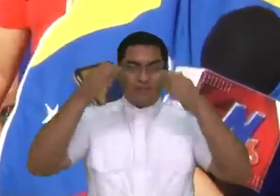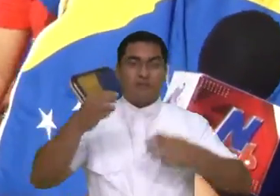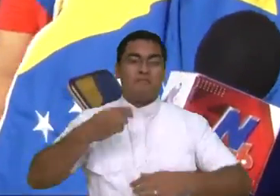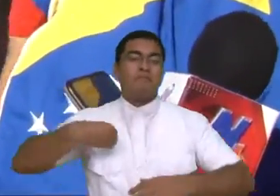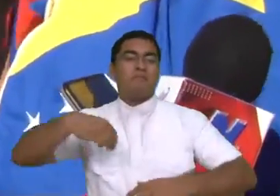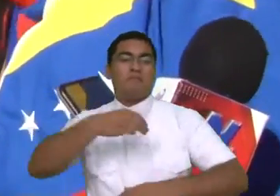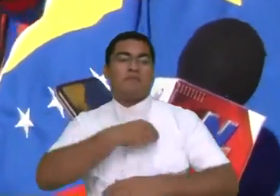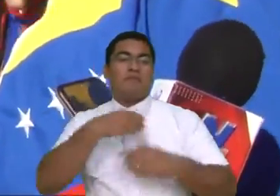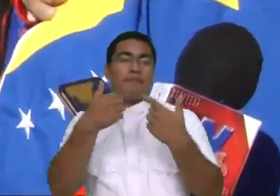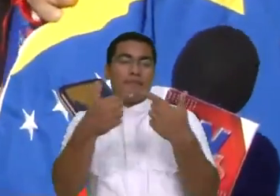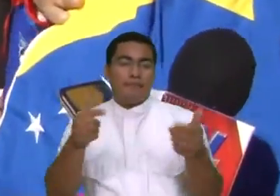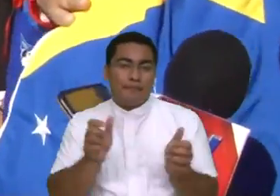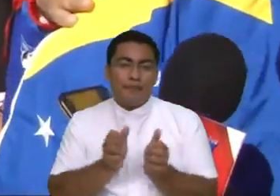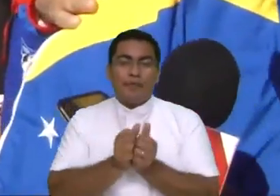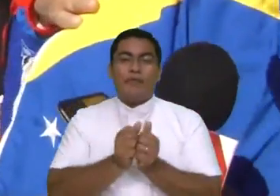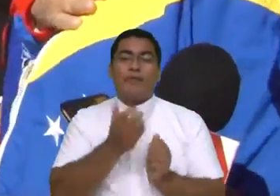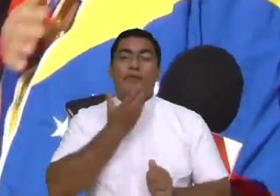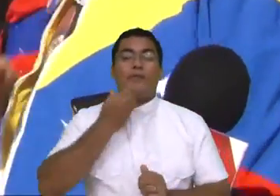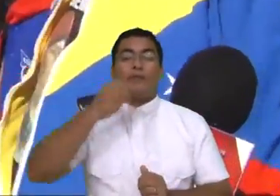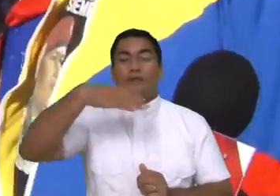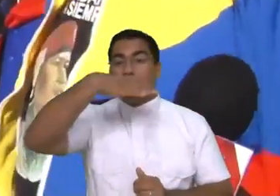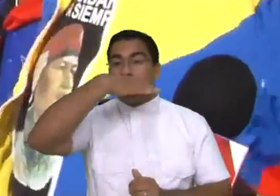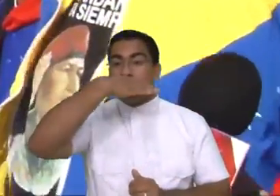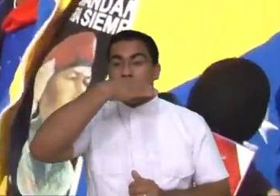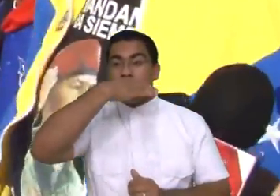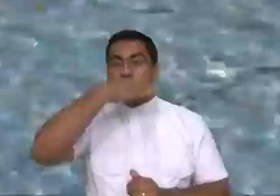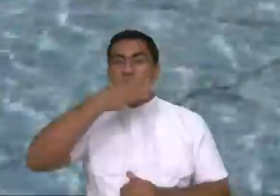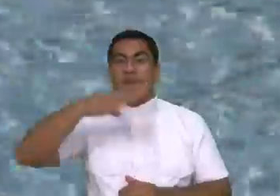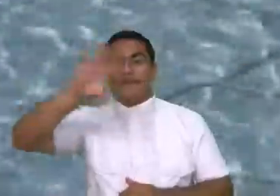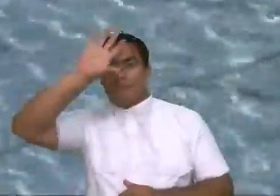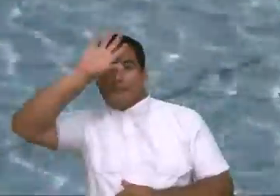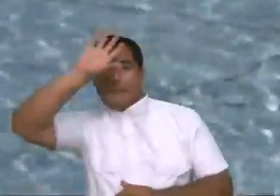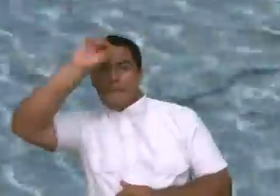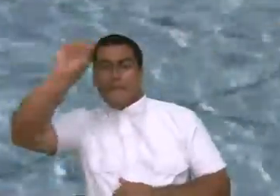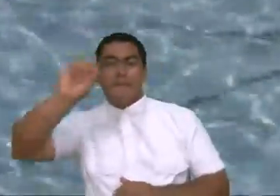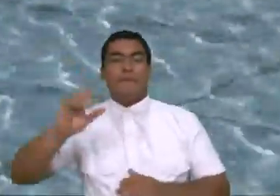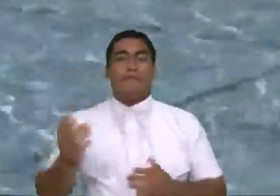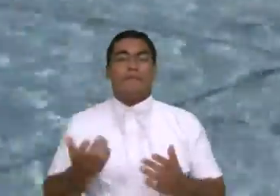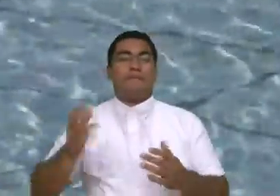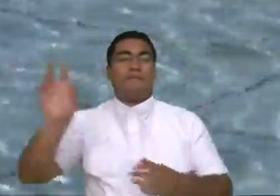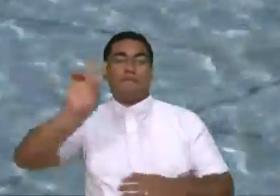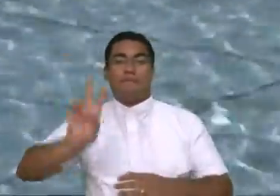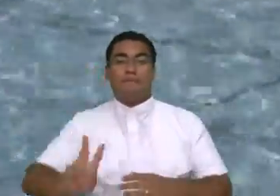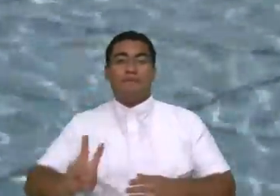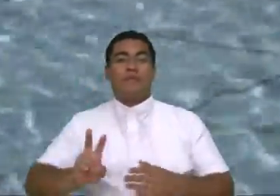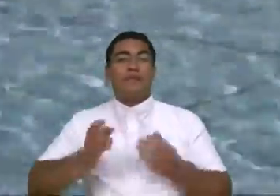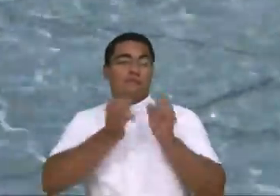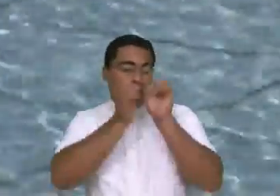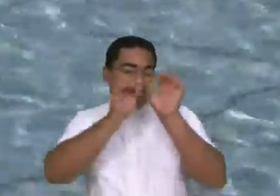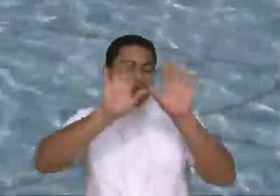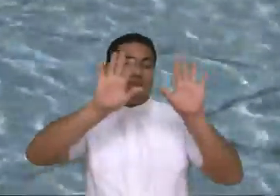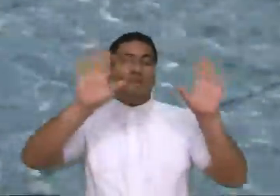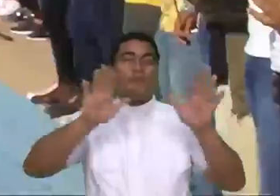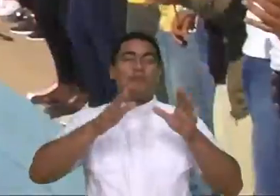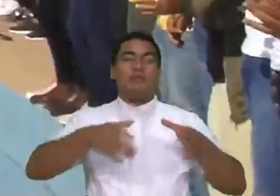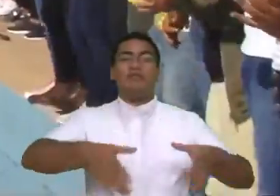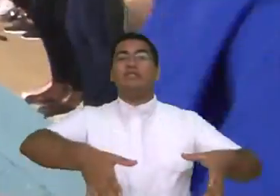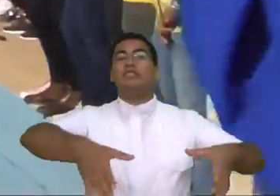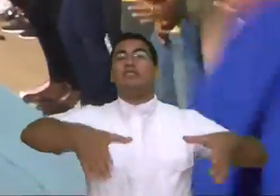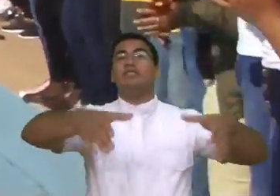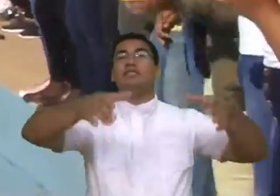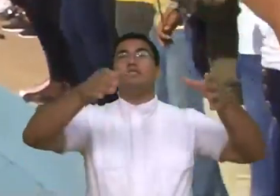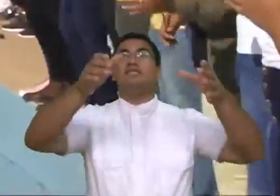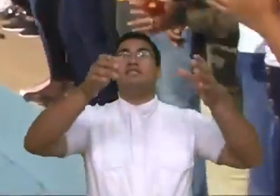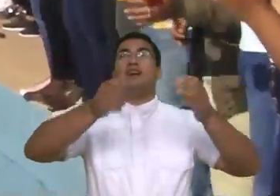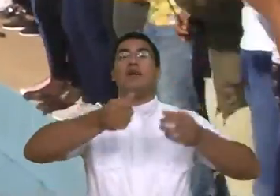junto a miembros de la Embajada de la República Bolivariana de Venezuela, desde tempranas horas depositaron flores en el espejo de agua que